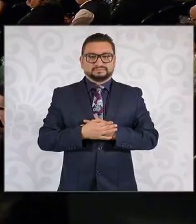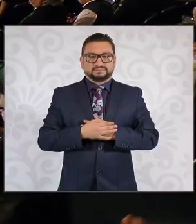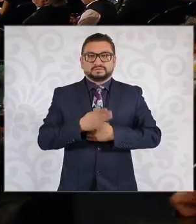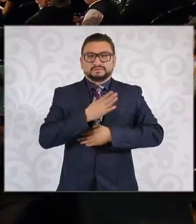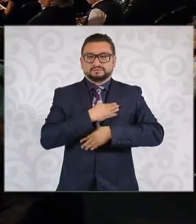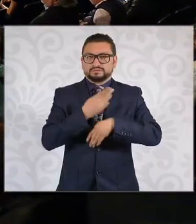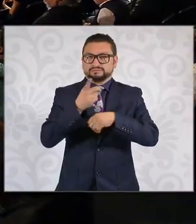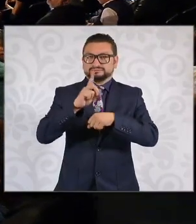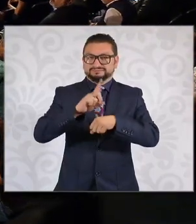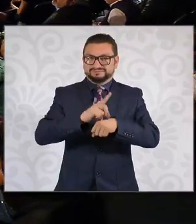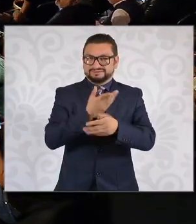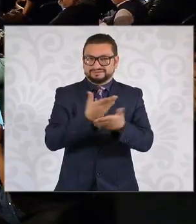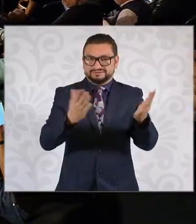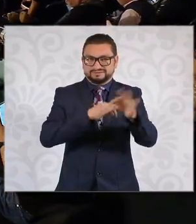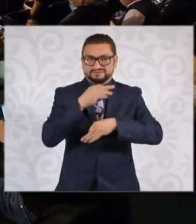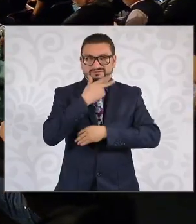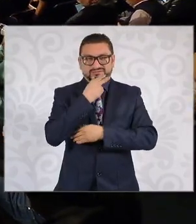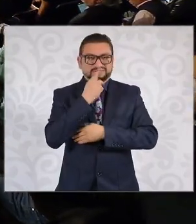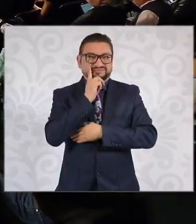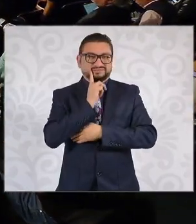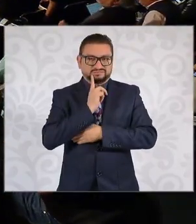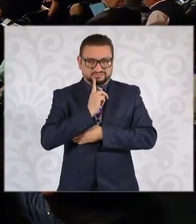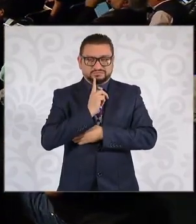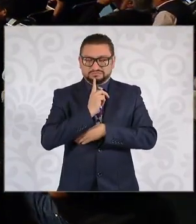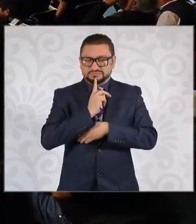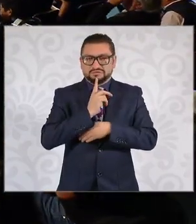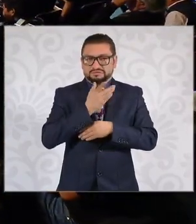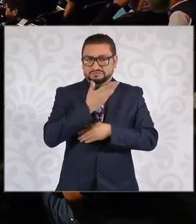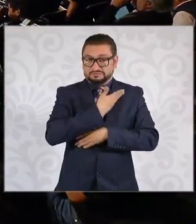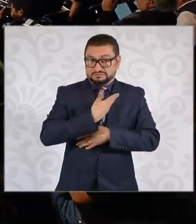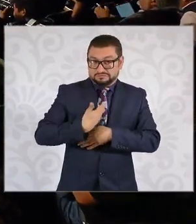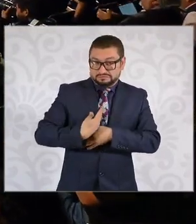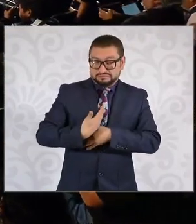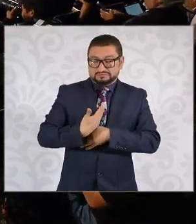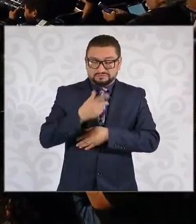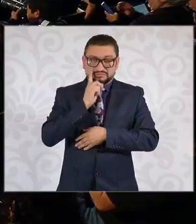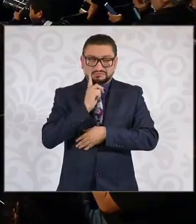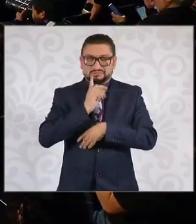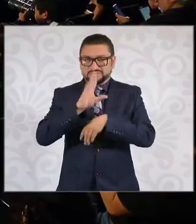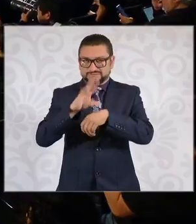Buenos días a todas y todos, con su permiso, señora presidenta.